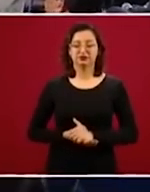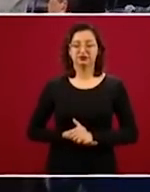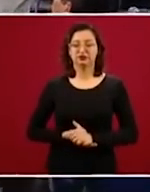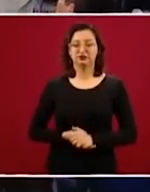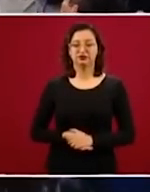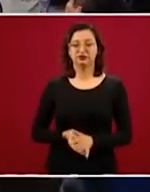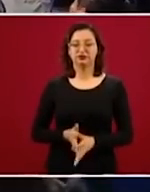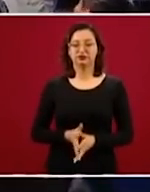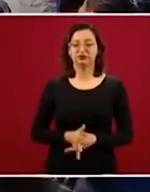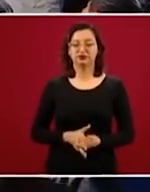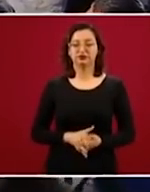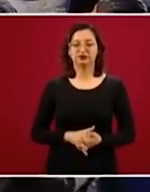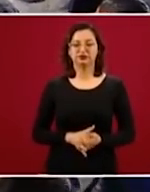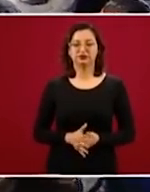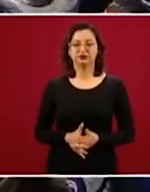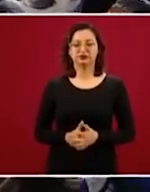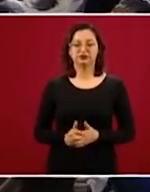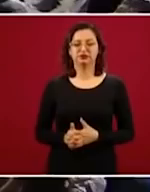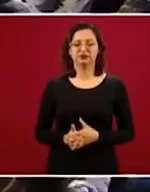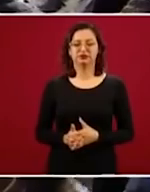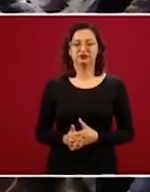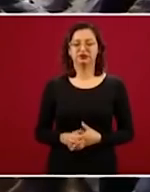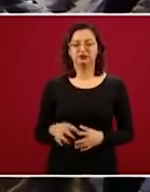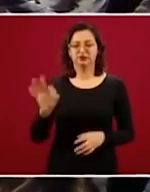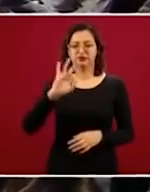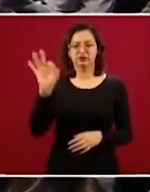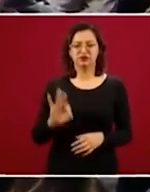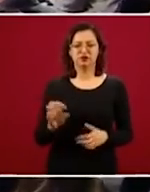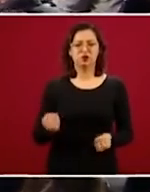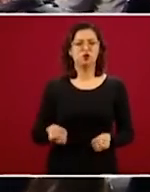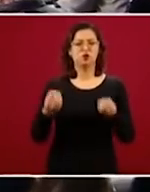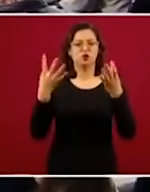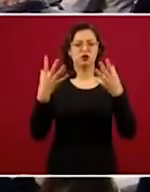no no tienes las cifras